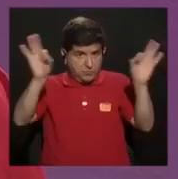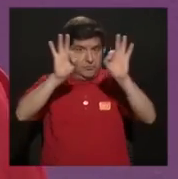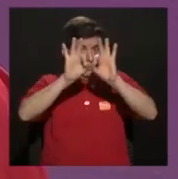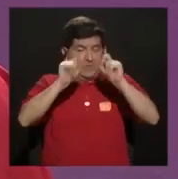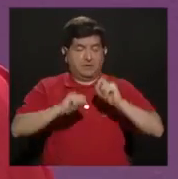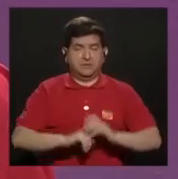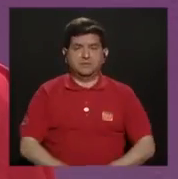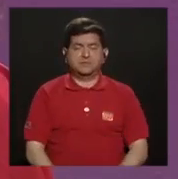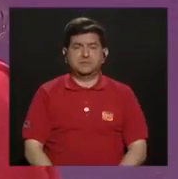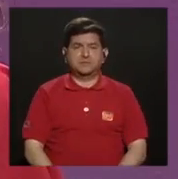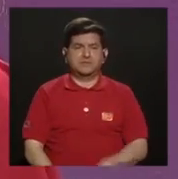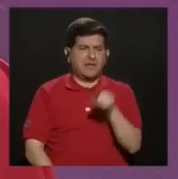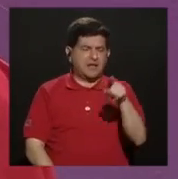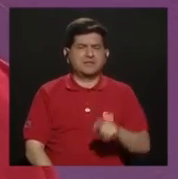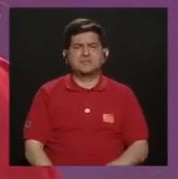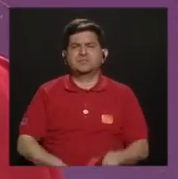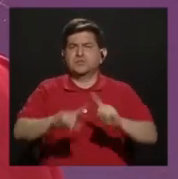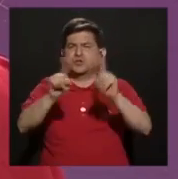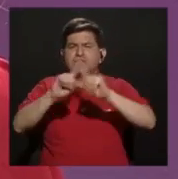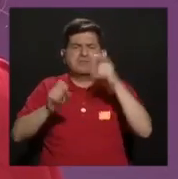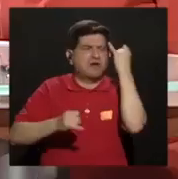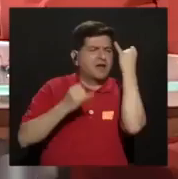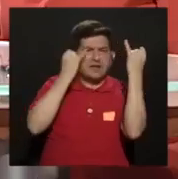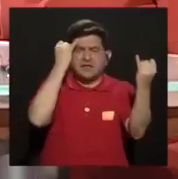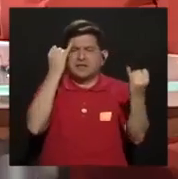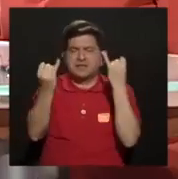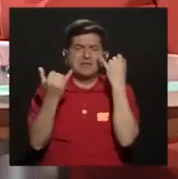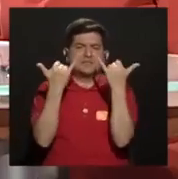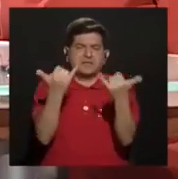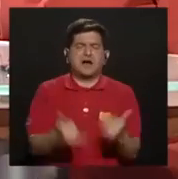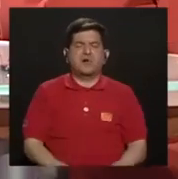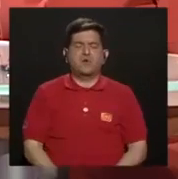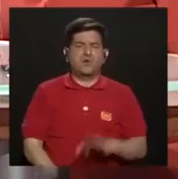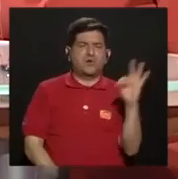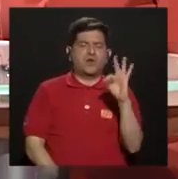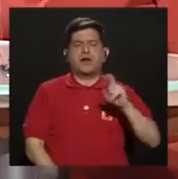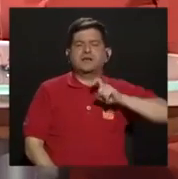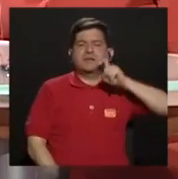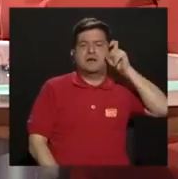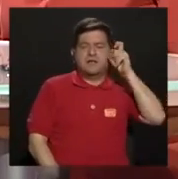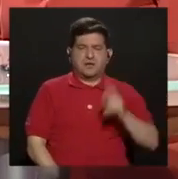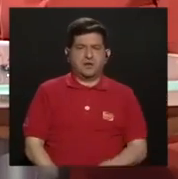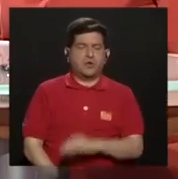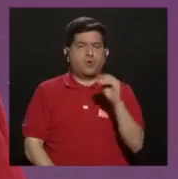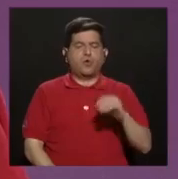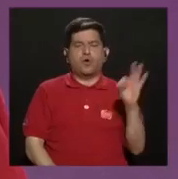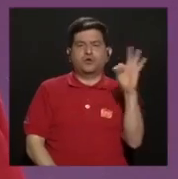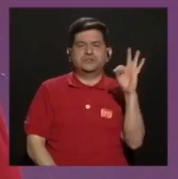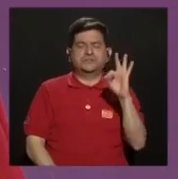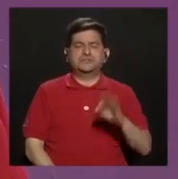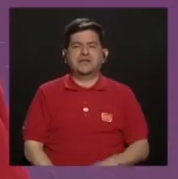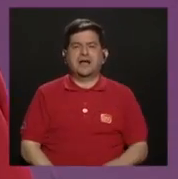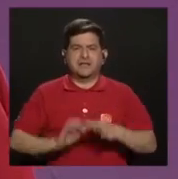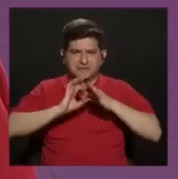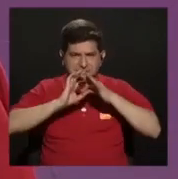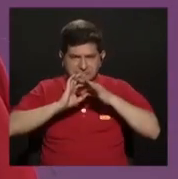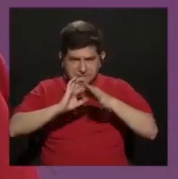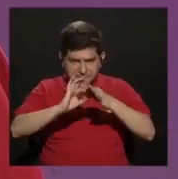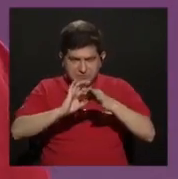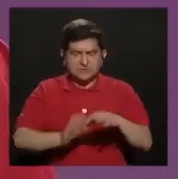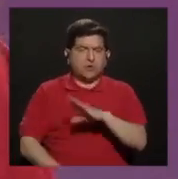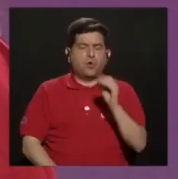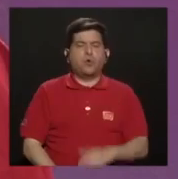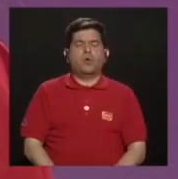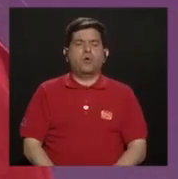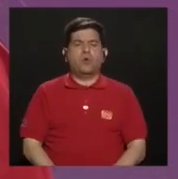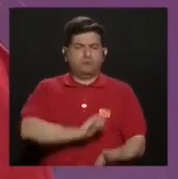es todo este montón de conceptos que hay ahora de que transgénero, uh-huh, y transexual, travesti, transformista,